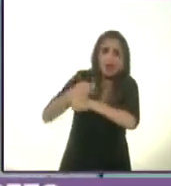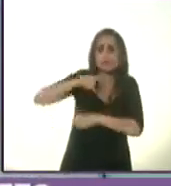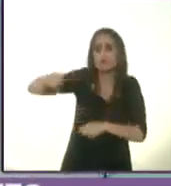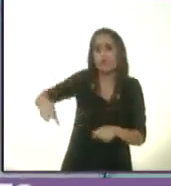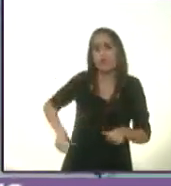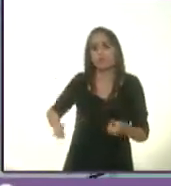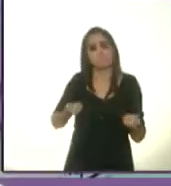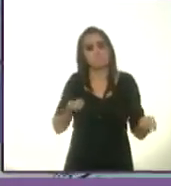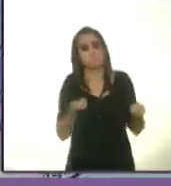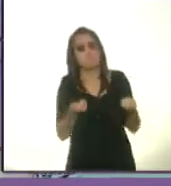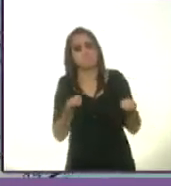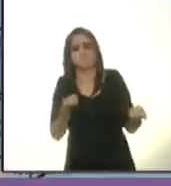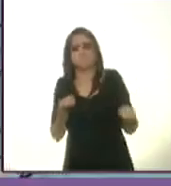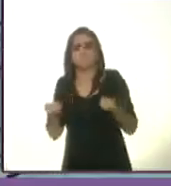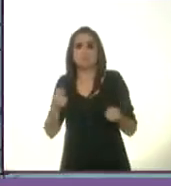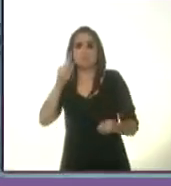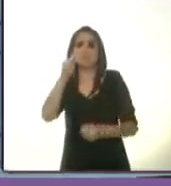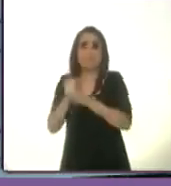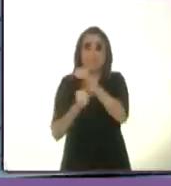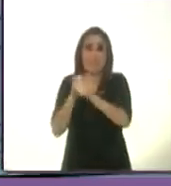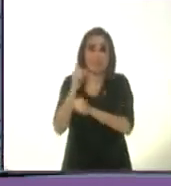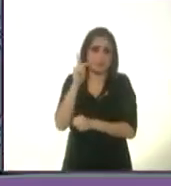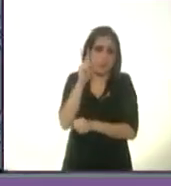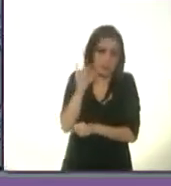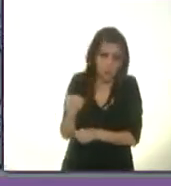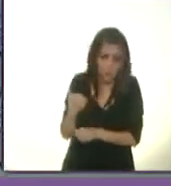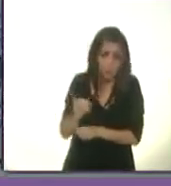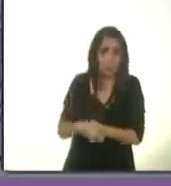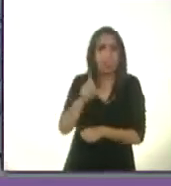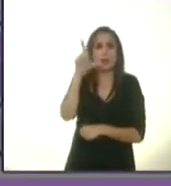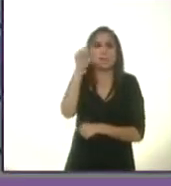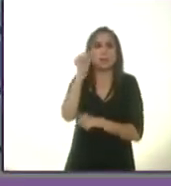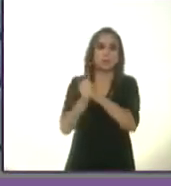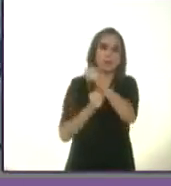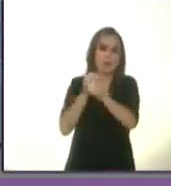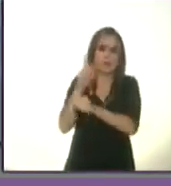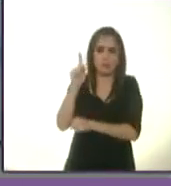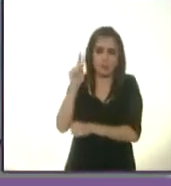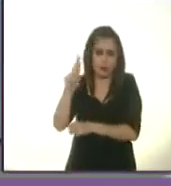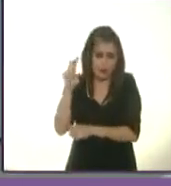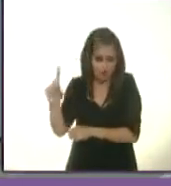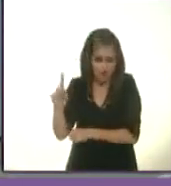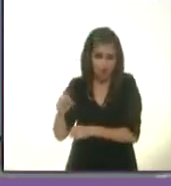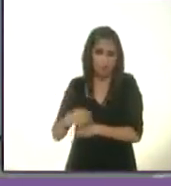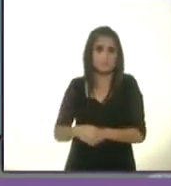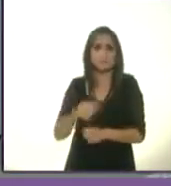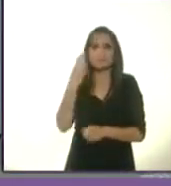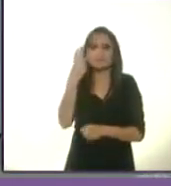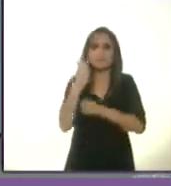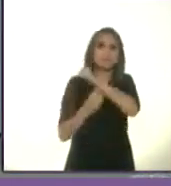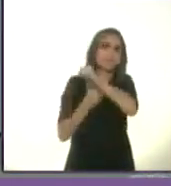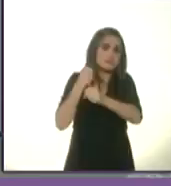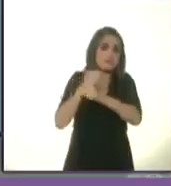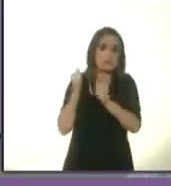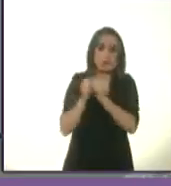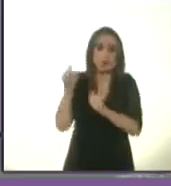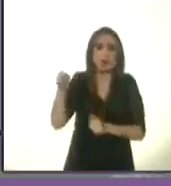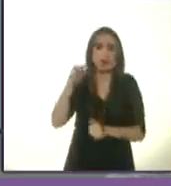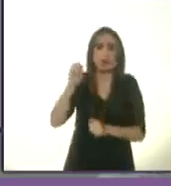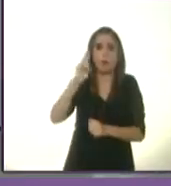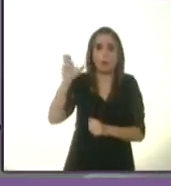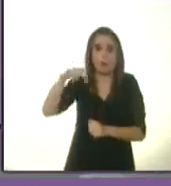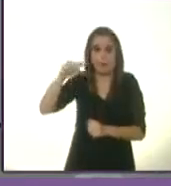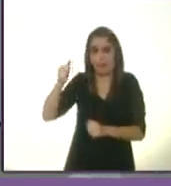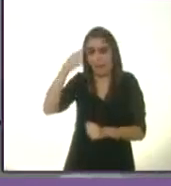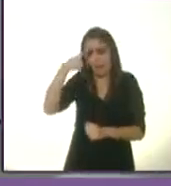más de 70 años el pri 20 años el perredé y basto tres años con morena para estar aquí